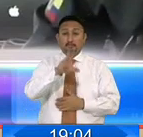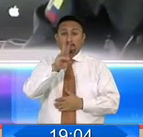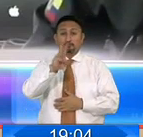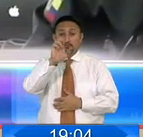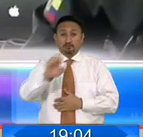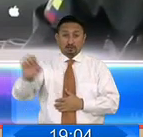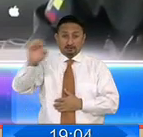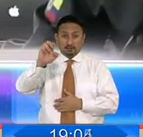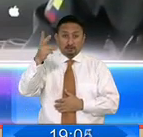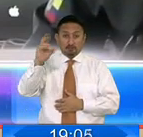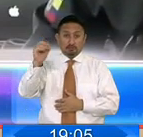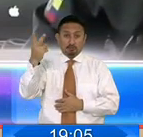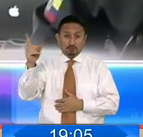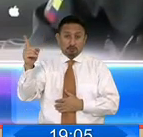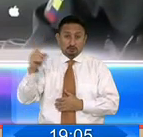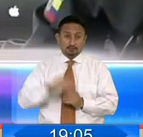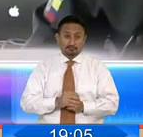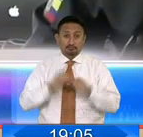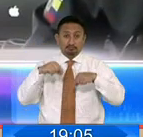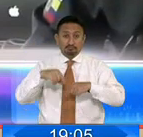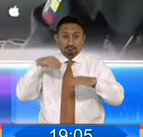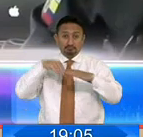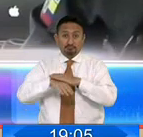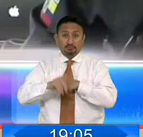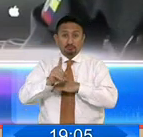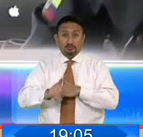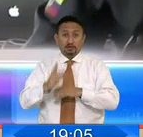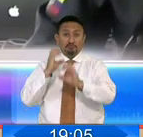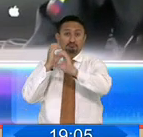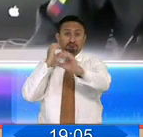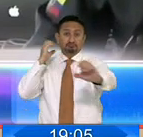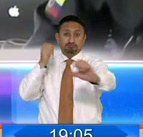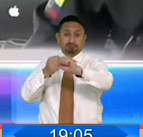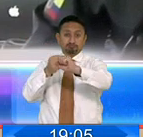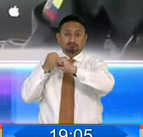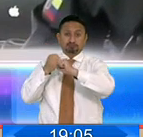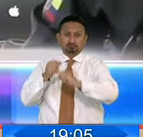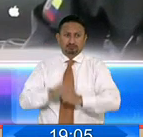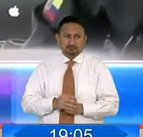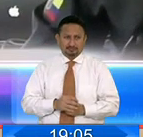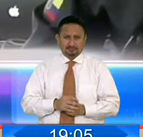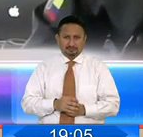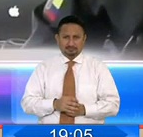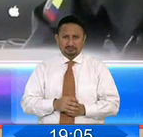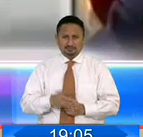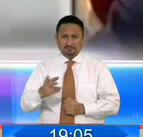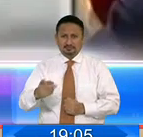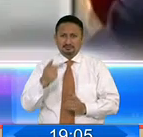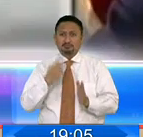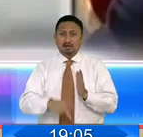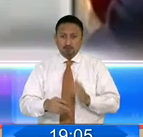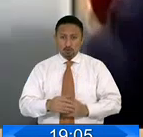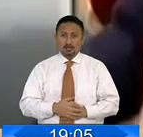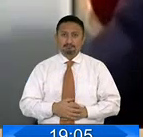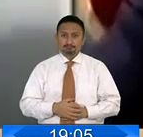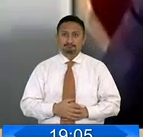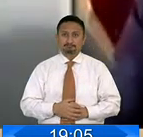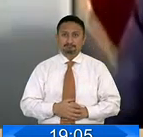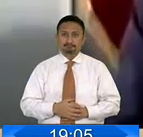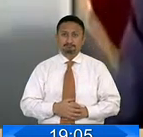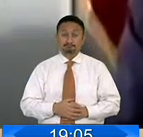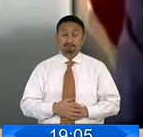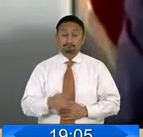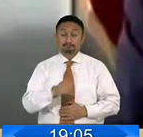del 2021 nosotros detectamos el ingreso de una básica que intentaban hacer con esa azúcar edmundo con callo